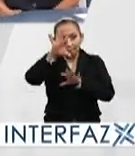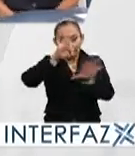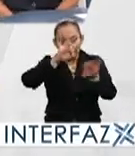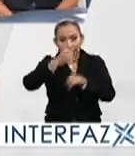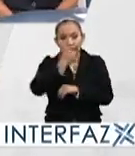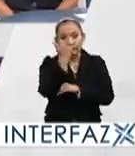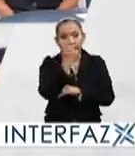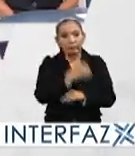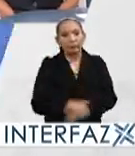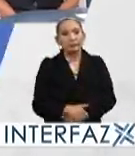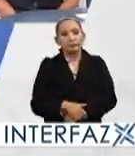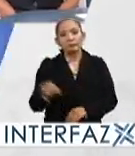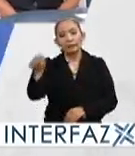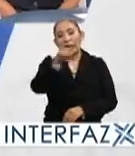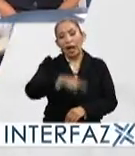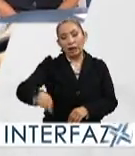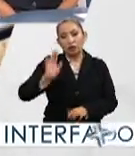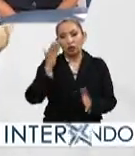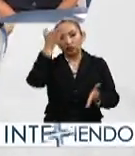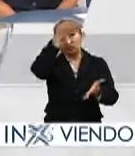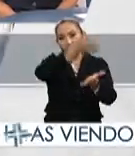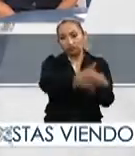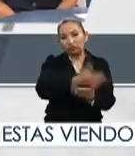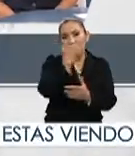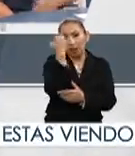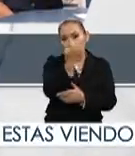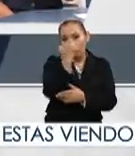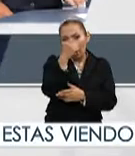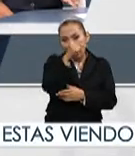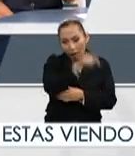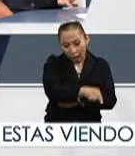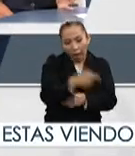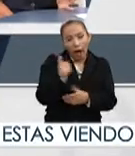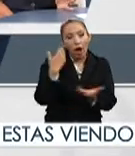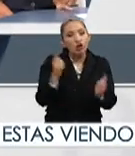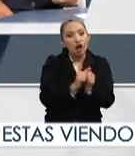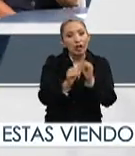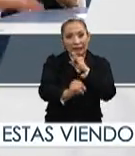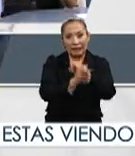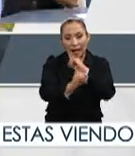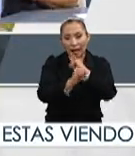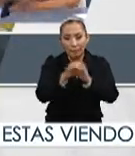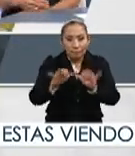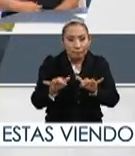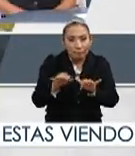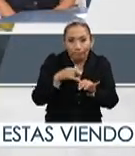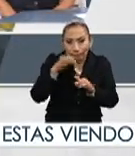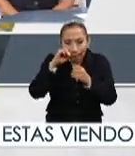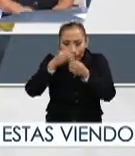selección de alumnos, pues ellos se presentan en nuestras instalaciones, ellos por medio de internet pueden ver